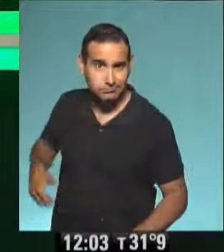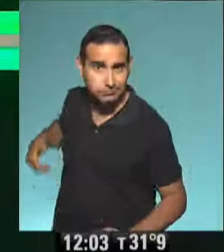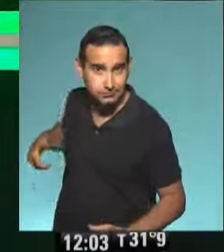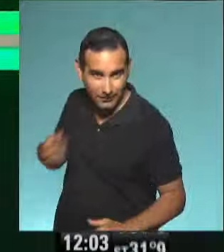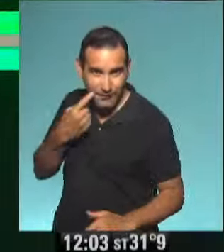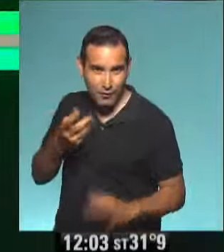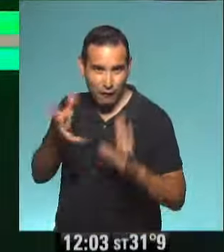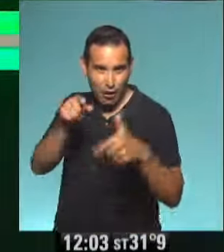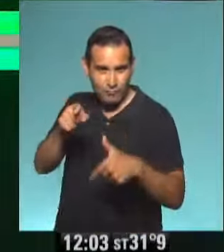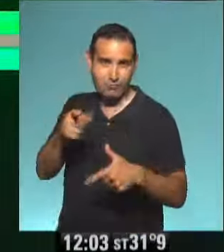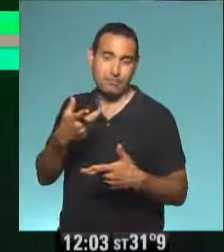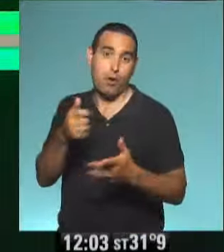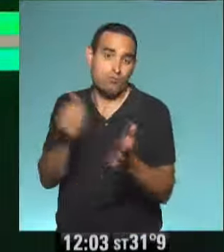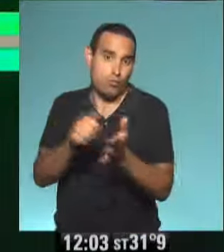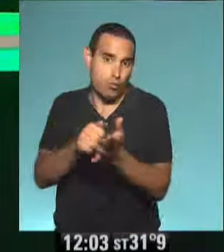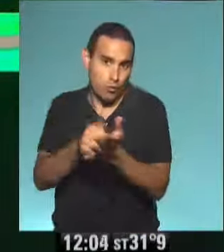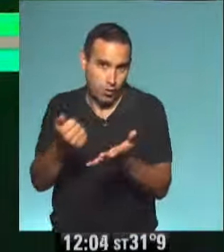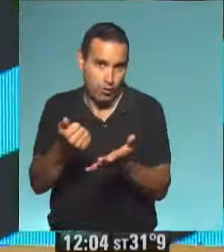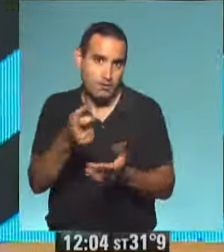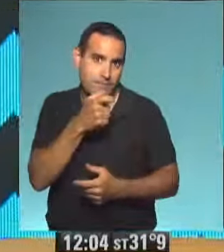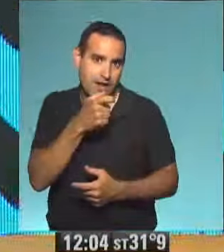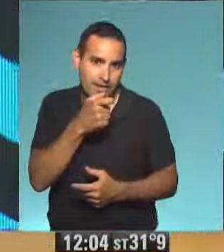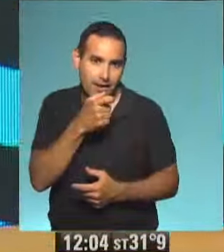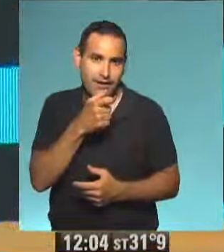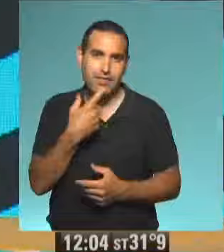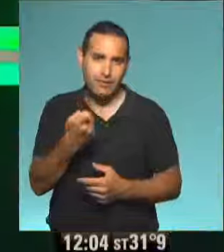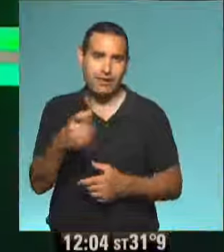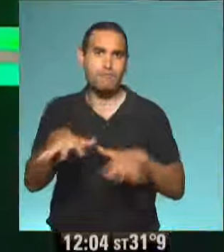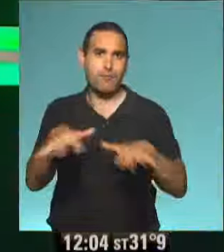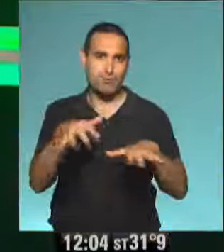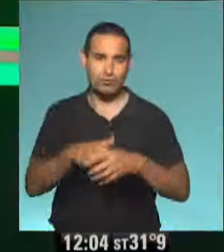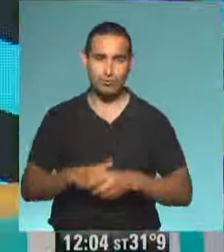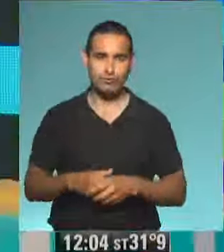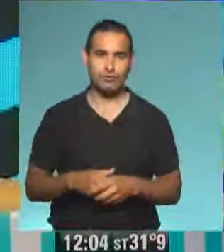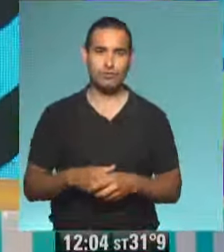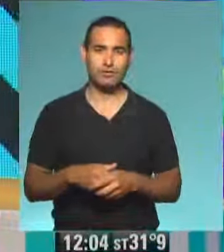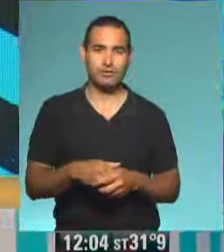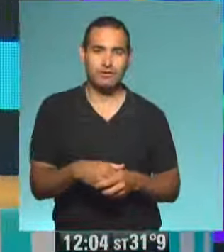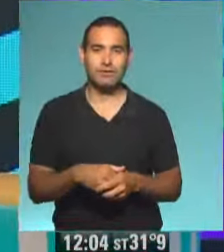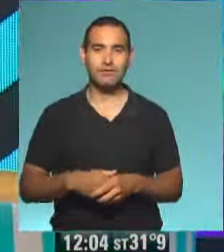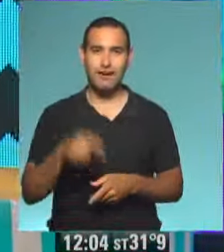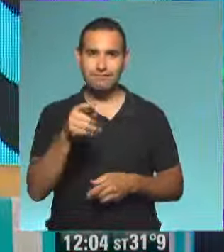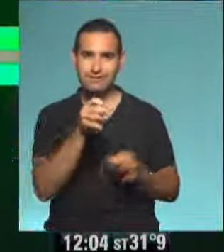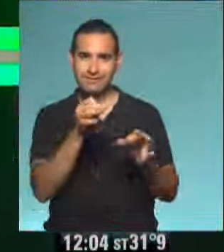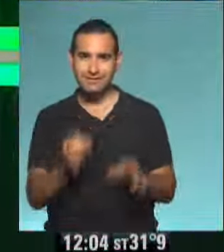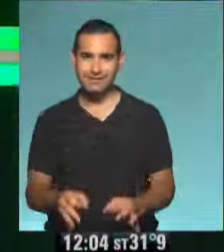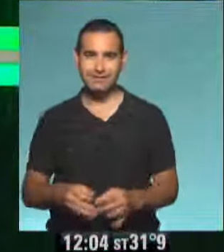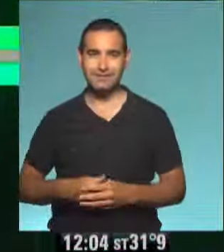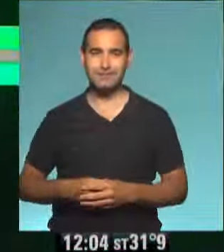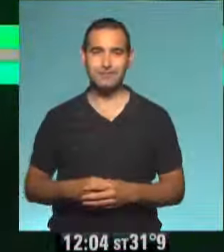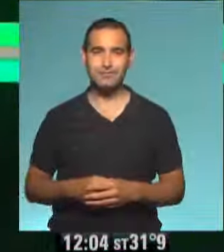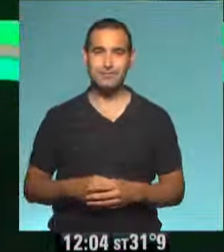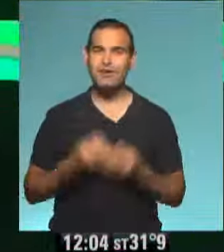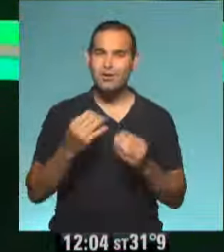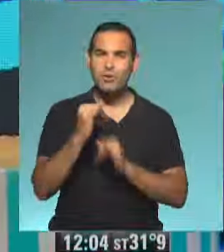es el mármol. Ya se nota que está en movimiento. ¿Cómo conoció que está llegando? ¿Por